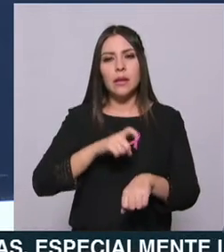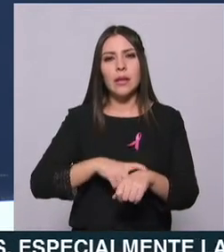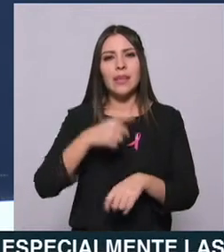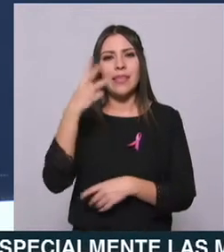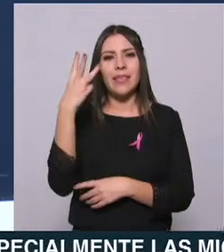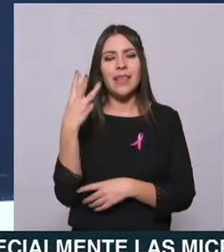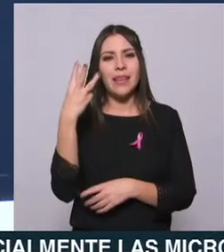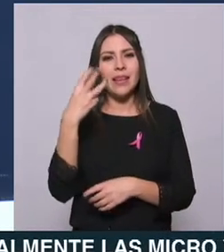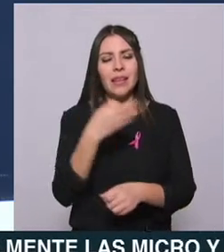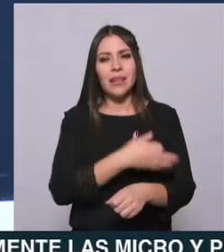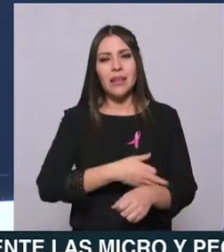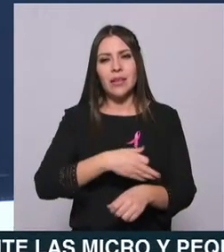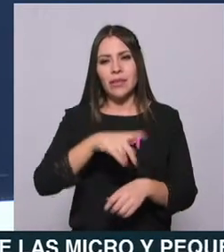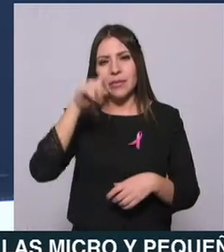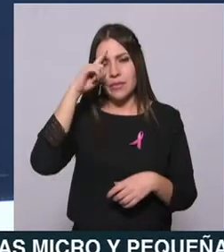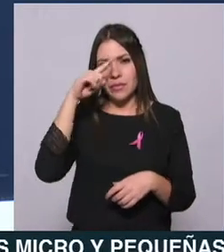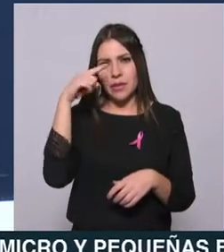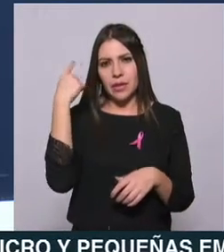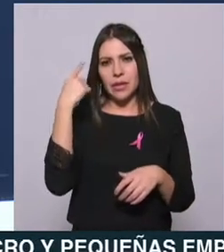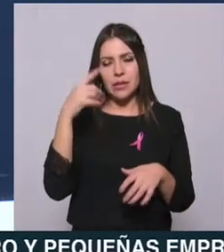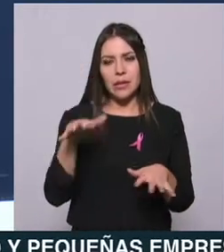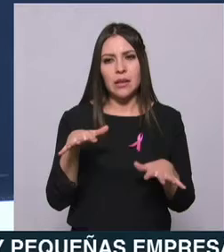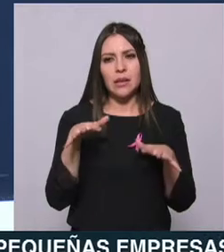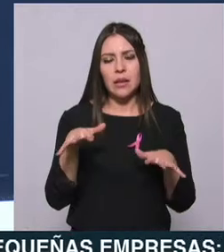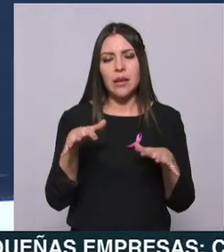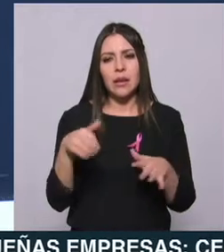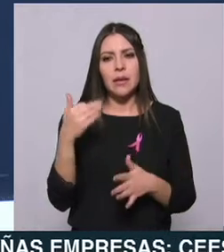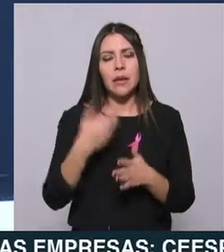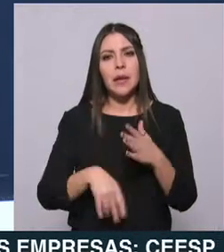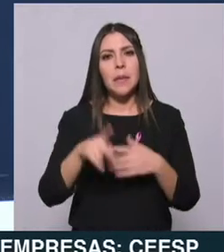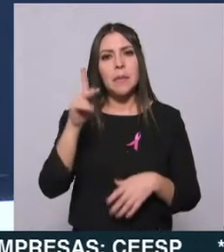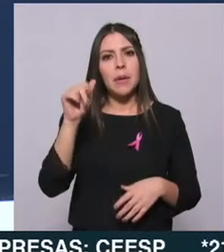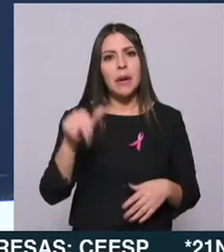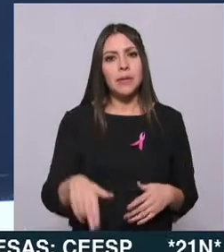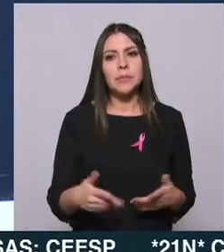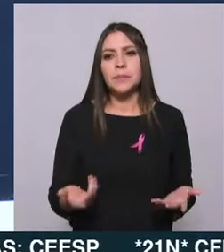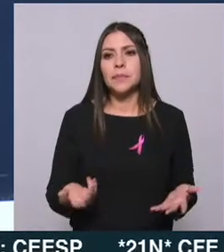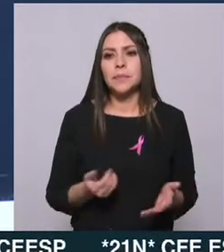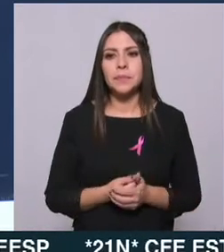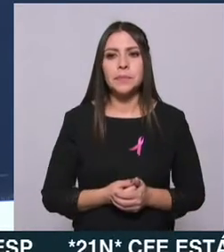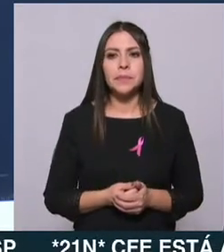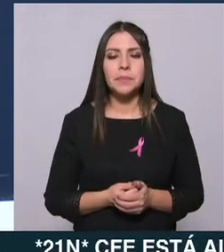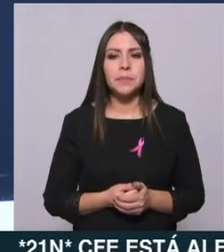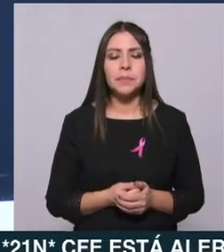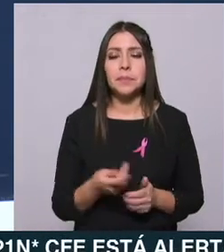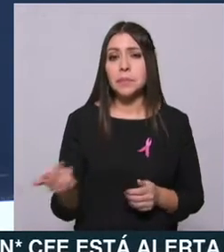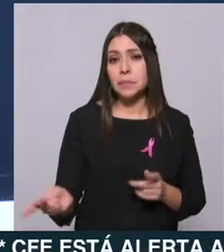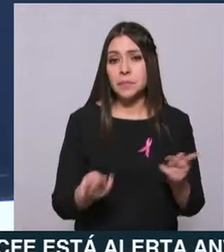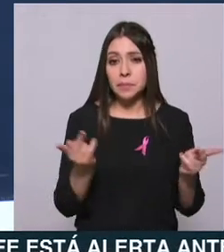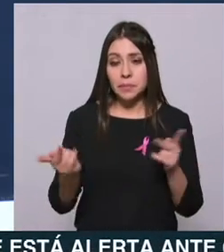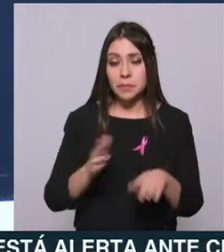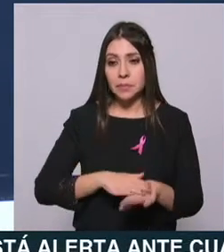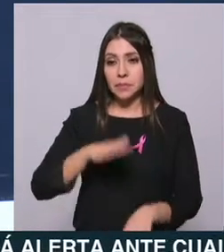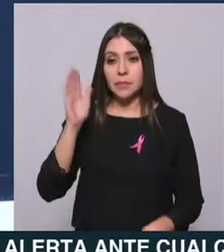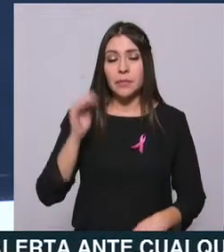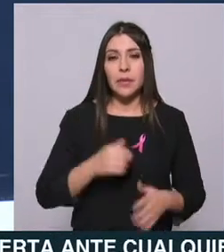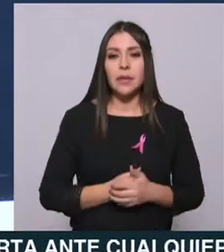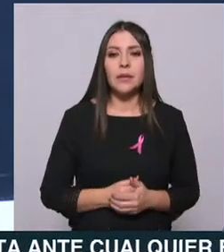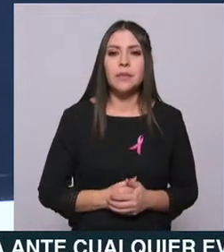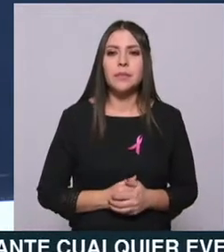tarde, con una evidente carencia de estrategia? Más preguntas. Si